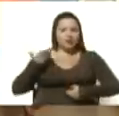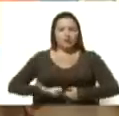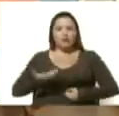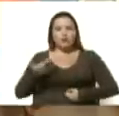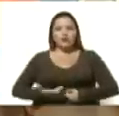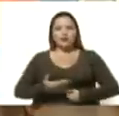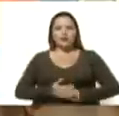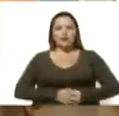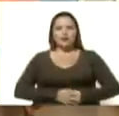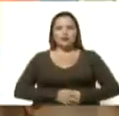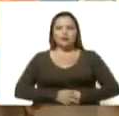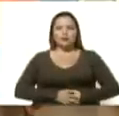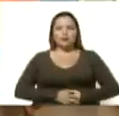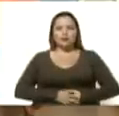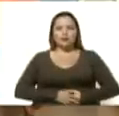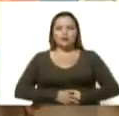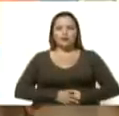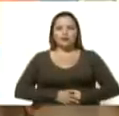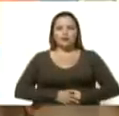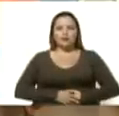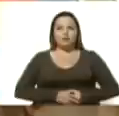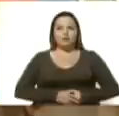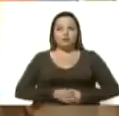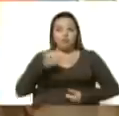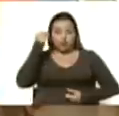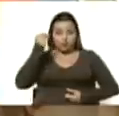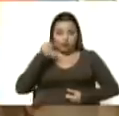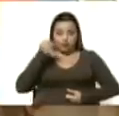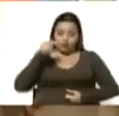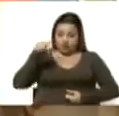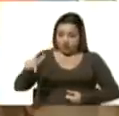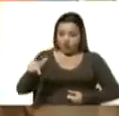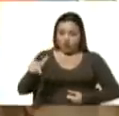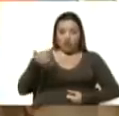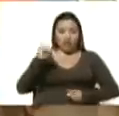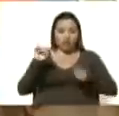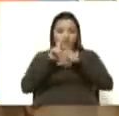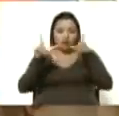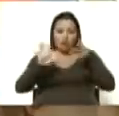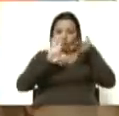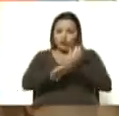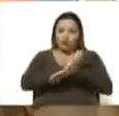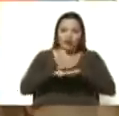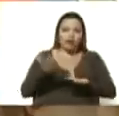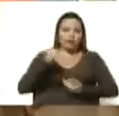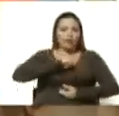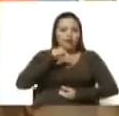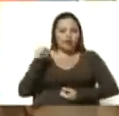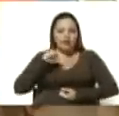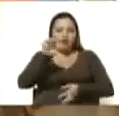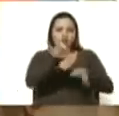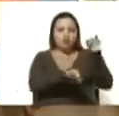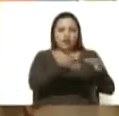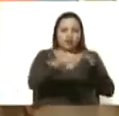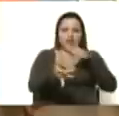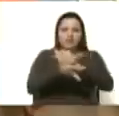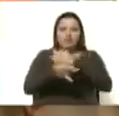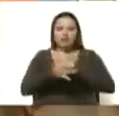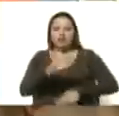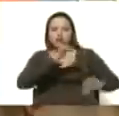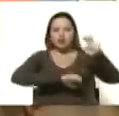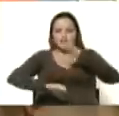importante, inédito. Yo creo que este caso, en lo judicial, en lo policial, en lo